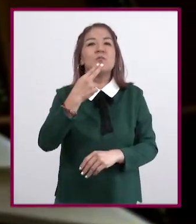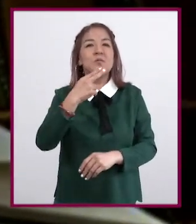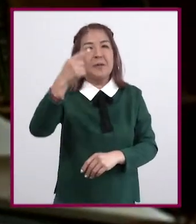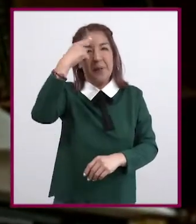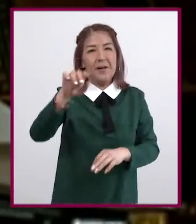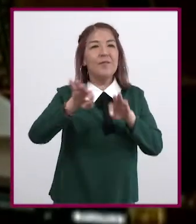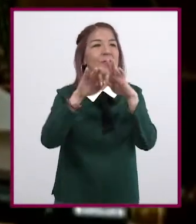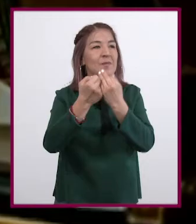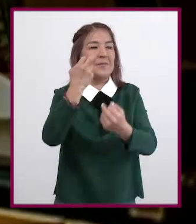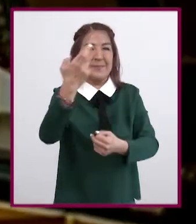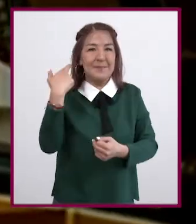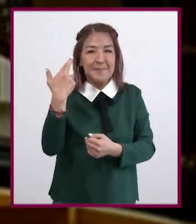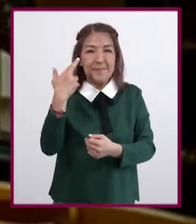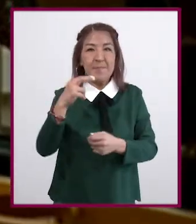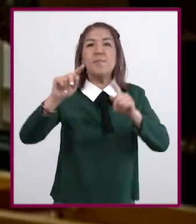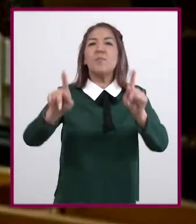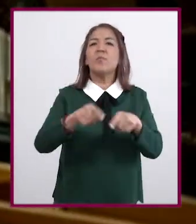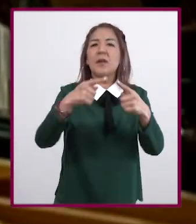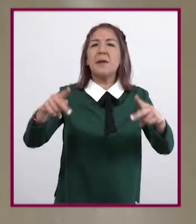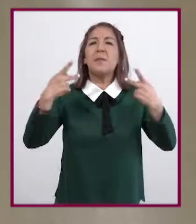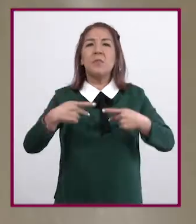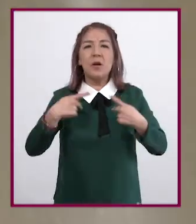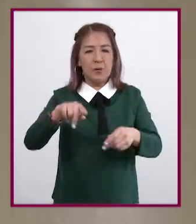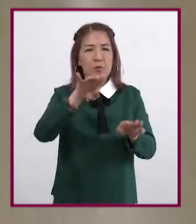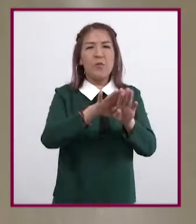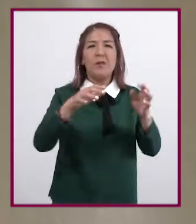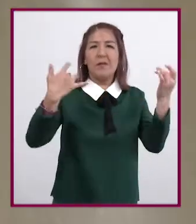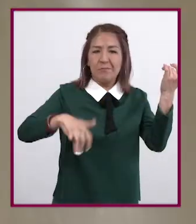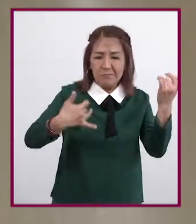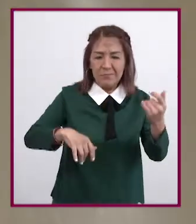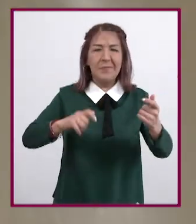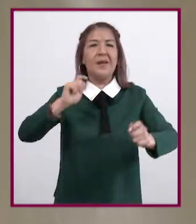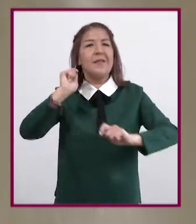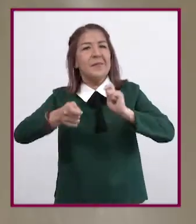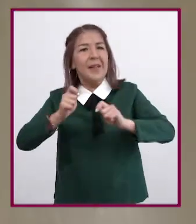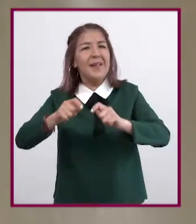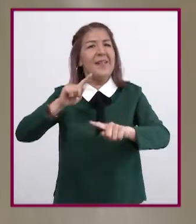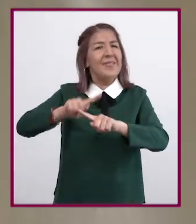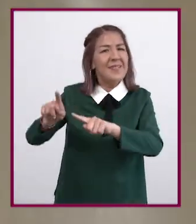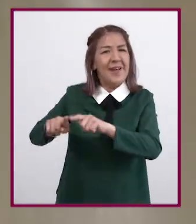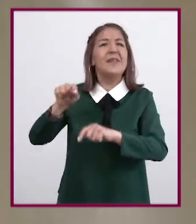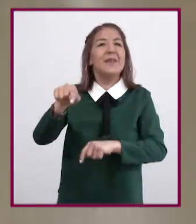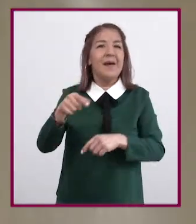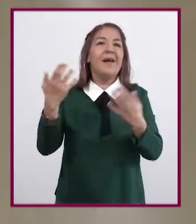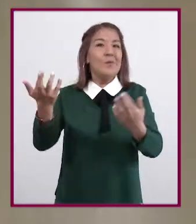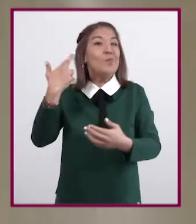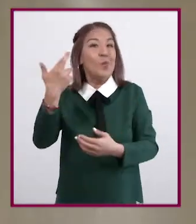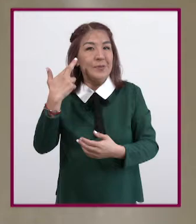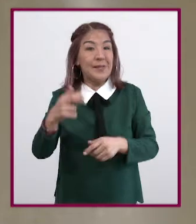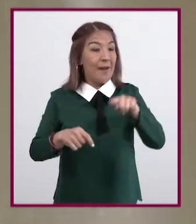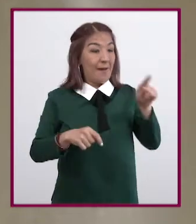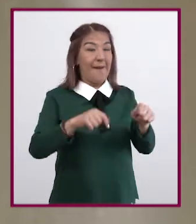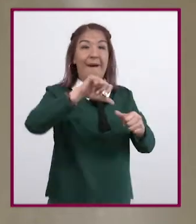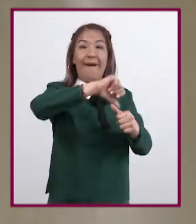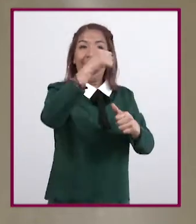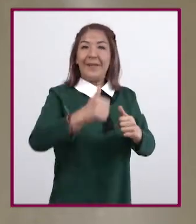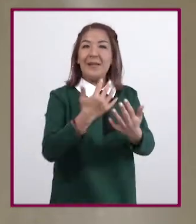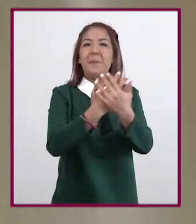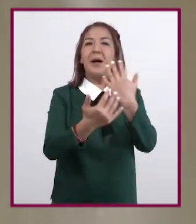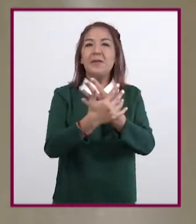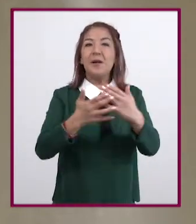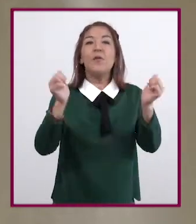Los músicos usan los instrumentos para crear música y los artistas usan